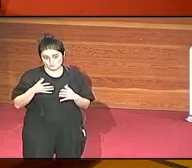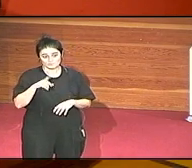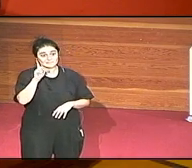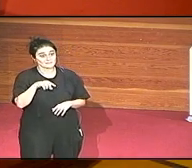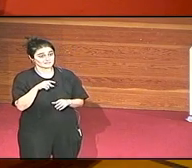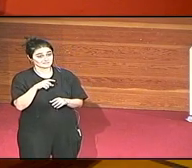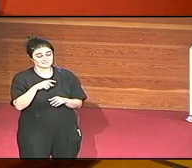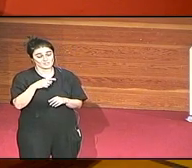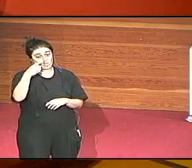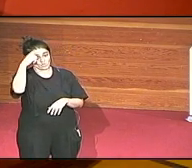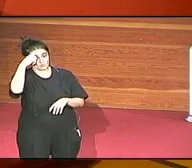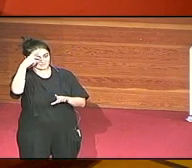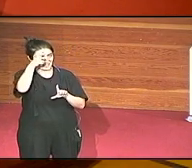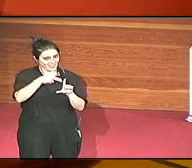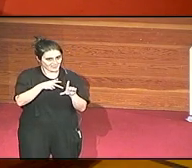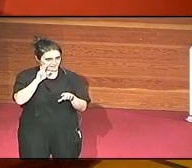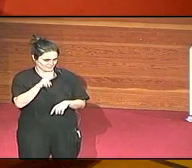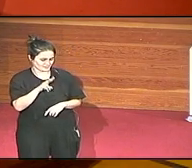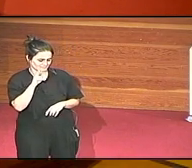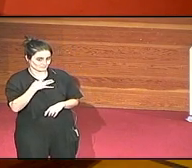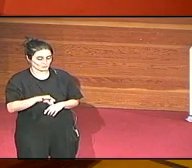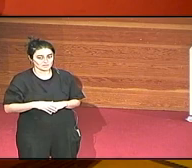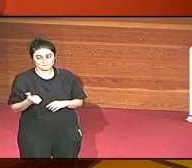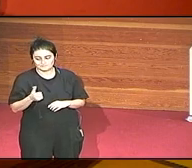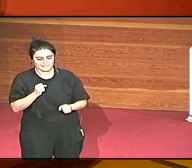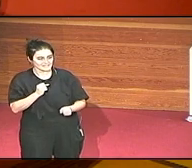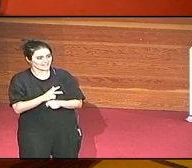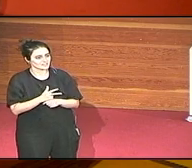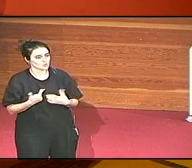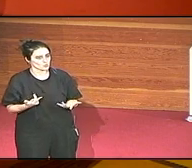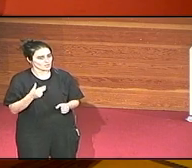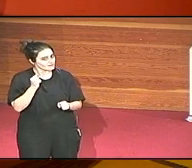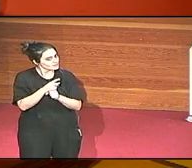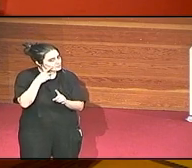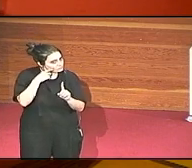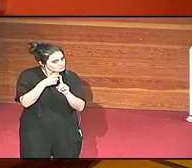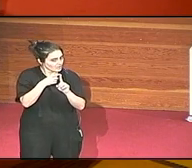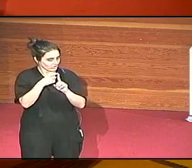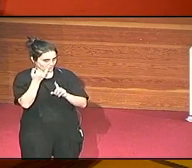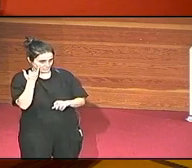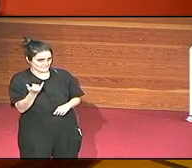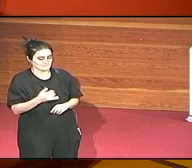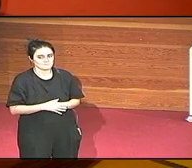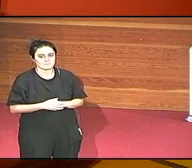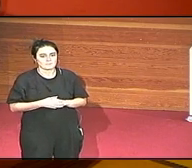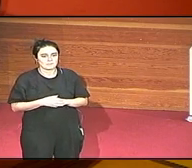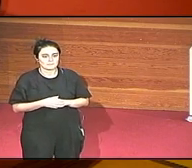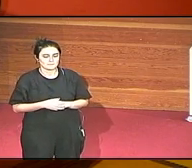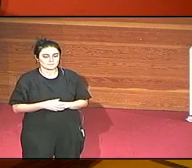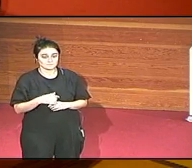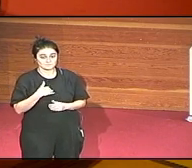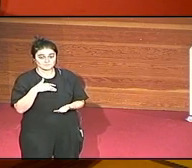documental y aquí el reto que os quería contar es el reto de ser invisible fui a al este de